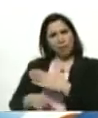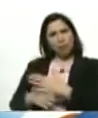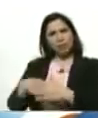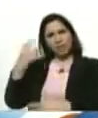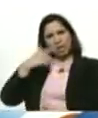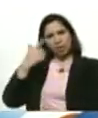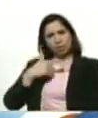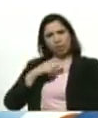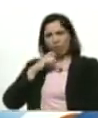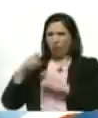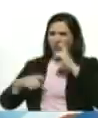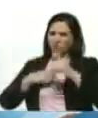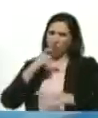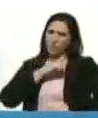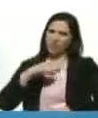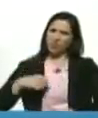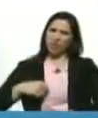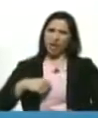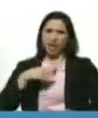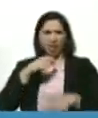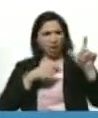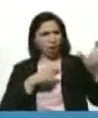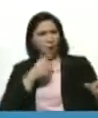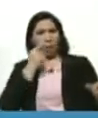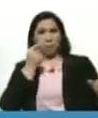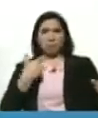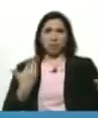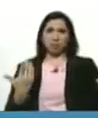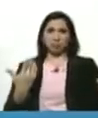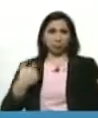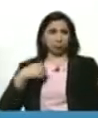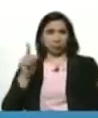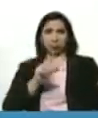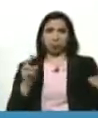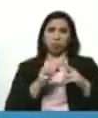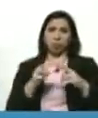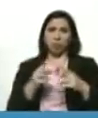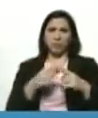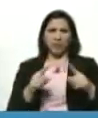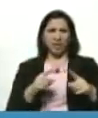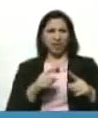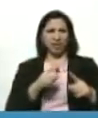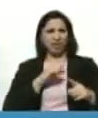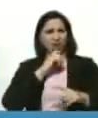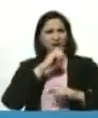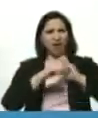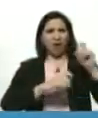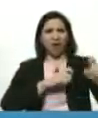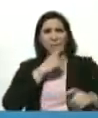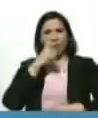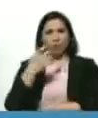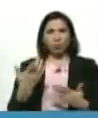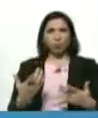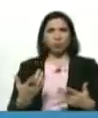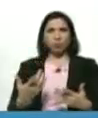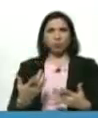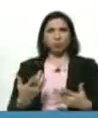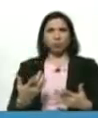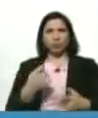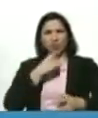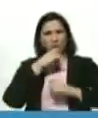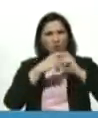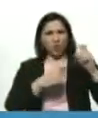de este señor no van pompeo leoni lo conozco pero no se lo dio a maduro ellos nombran al maduro con su odio